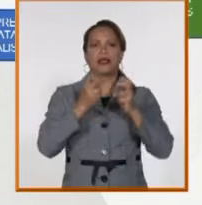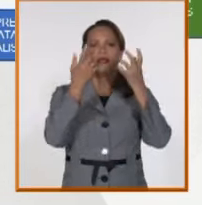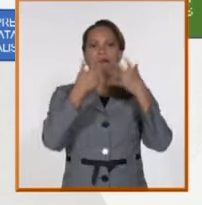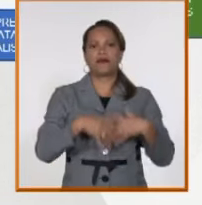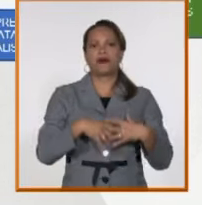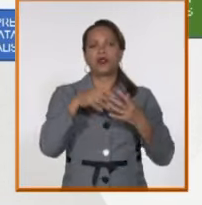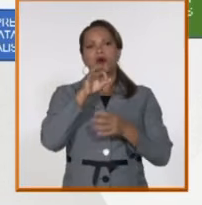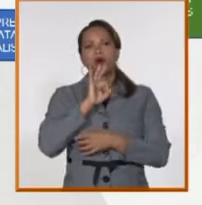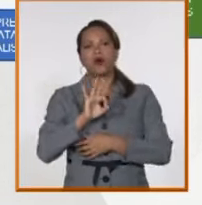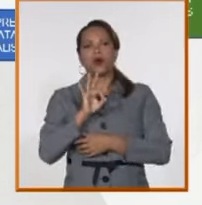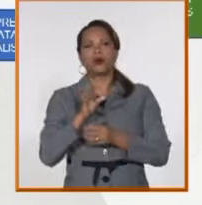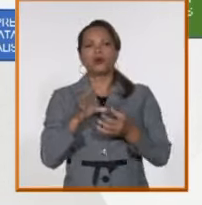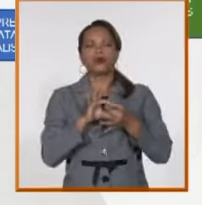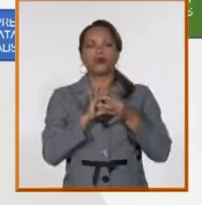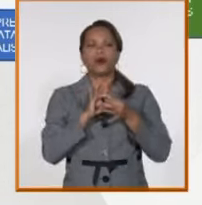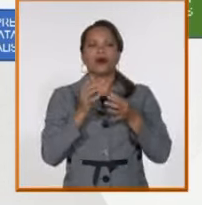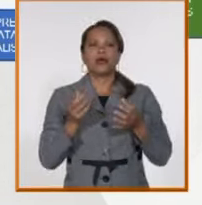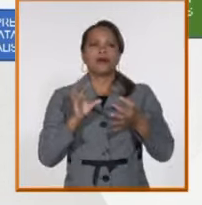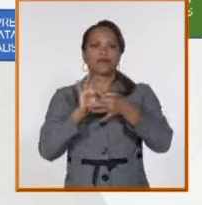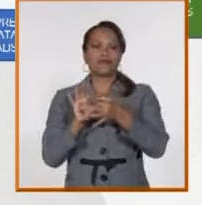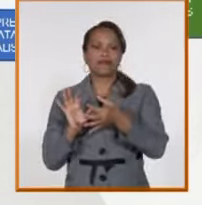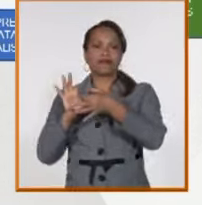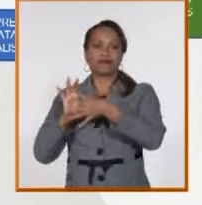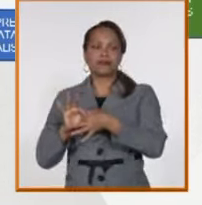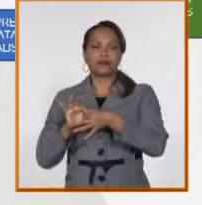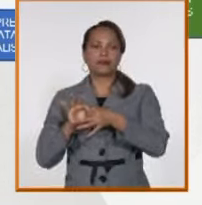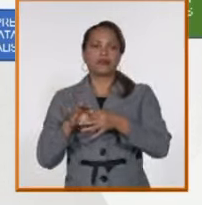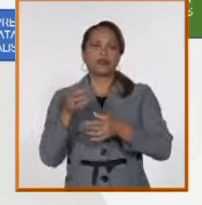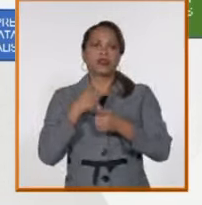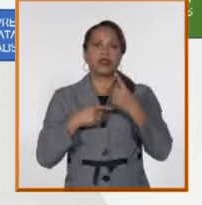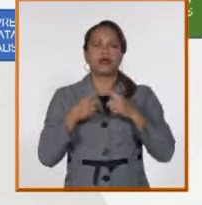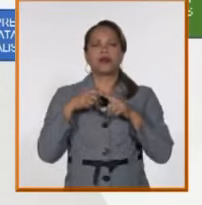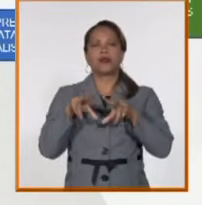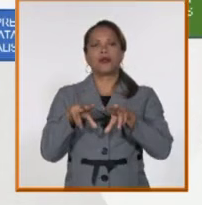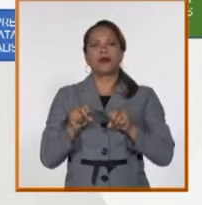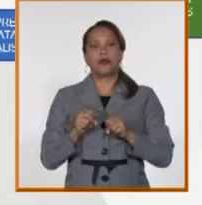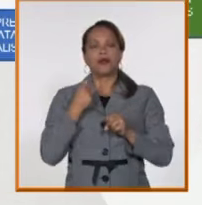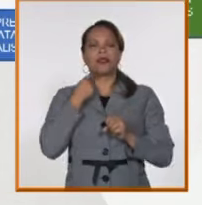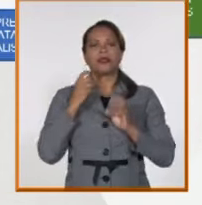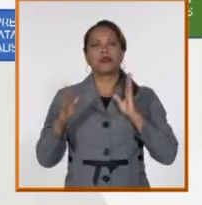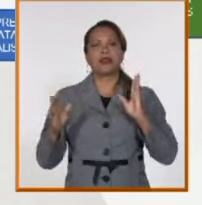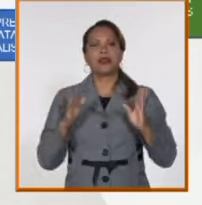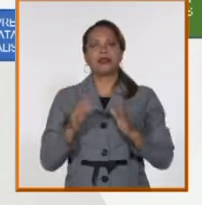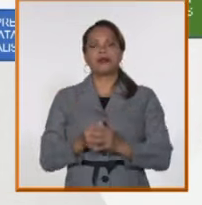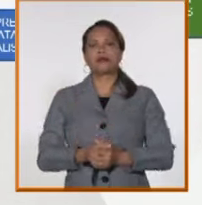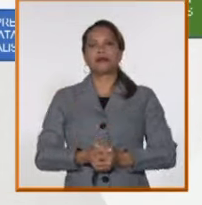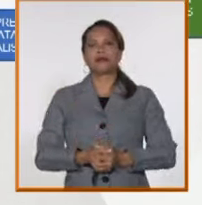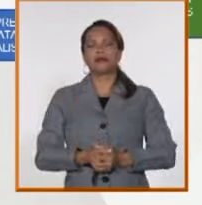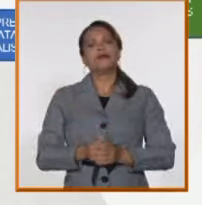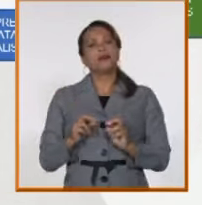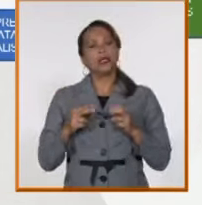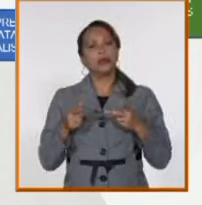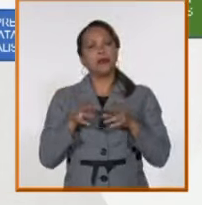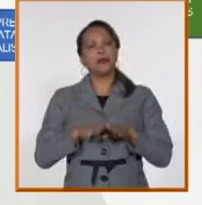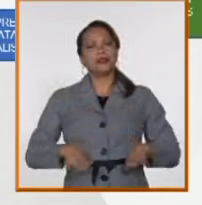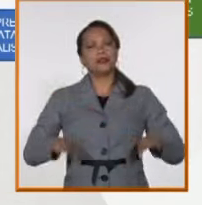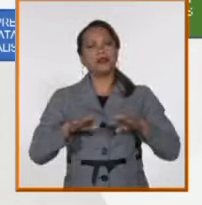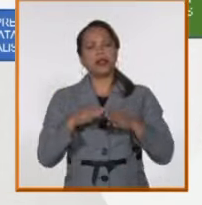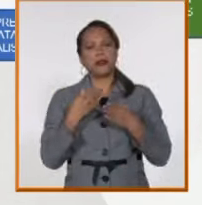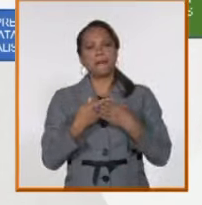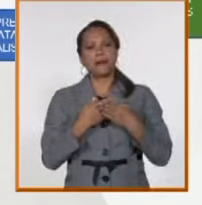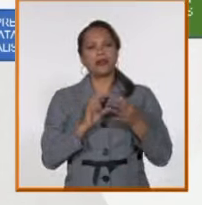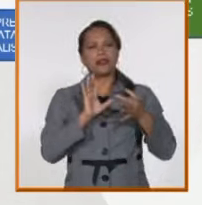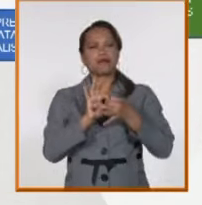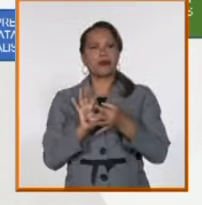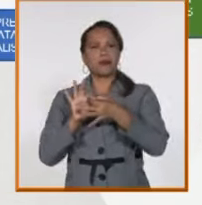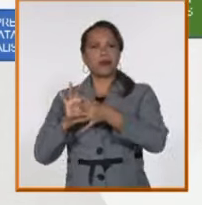empresas filiales que son de las novedades que hemos que tenemos este año de la p r acá son esas empresas filiales no